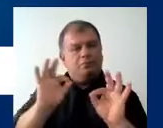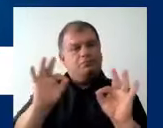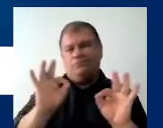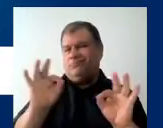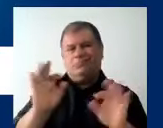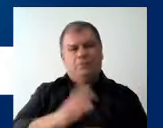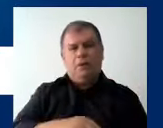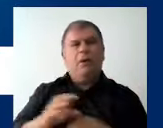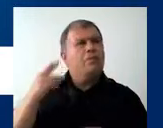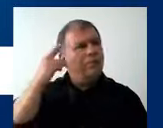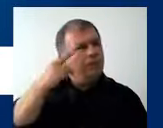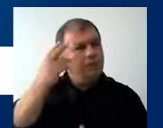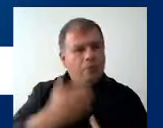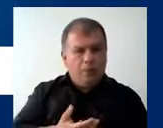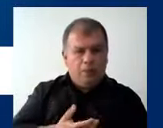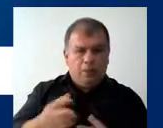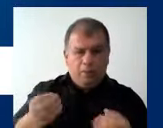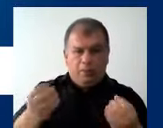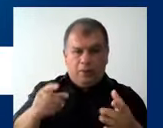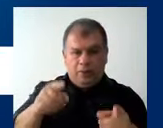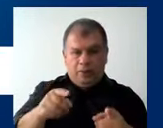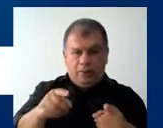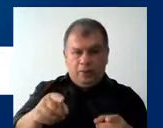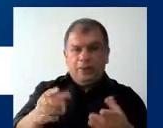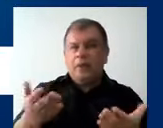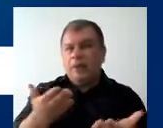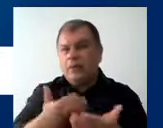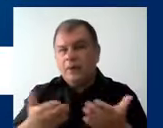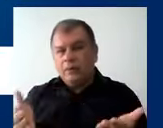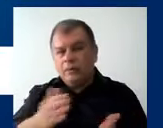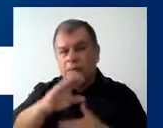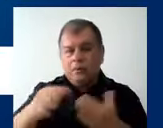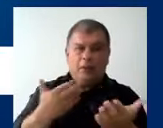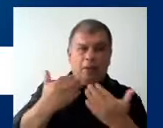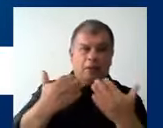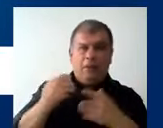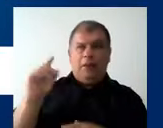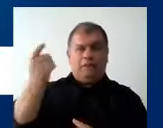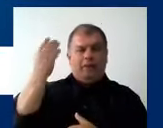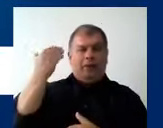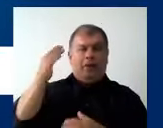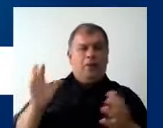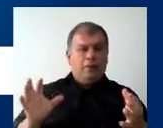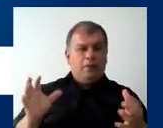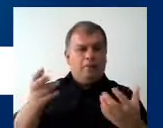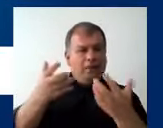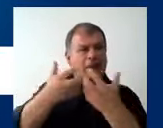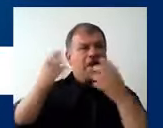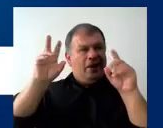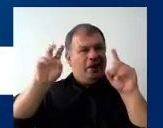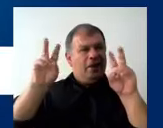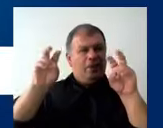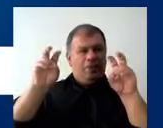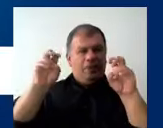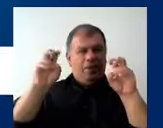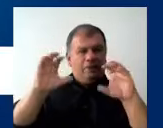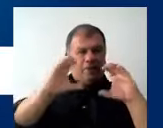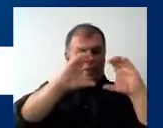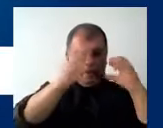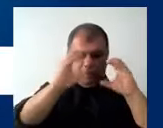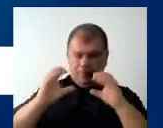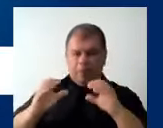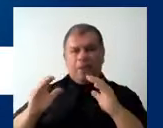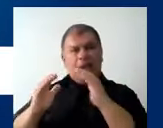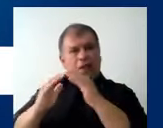¿Y eso por qué? Porque esto tiene que ver con lo que hablaba al comienzo en relación al tema de la clasificación